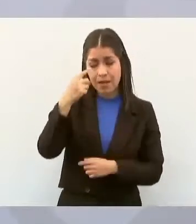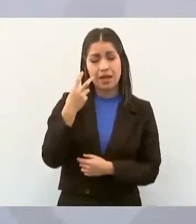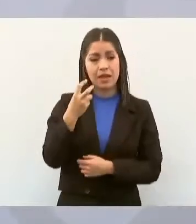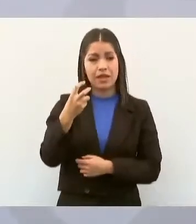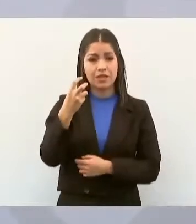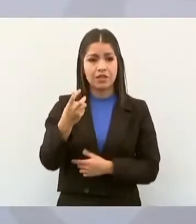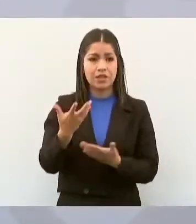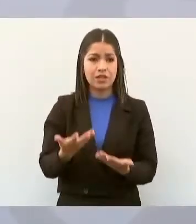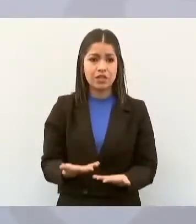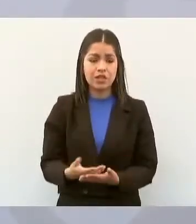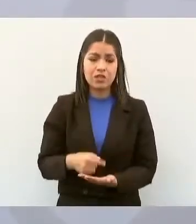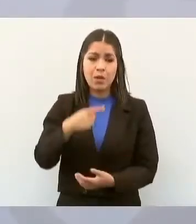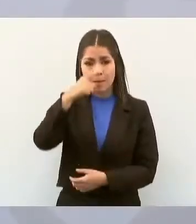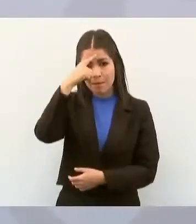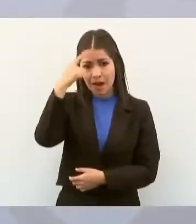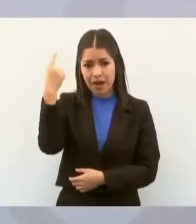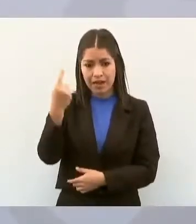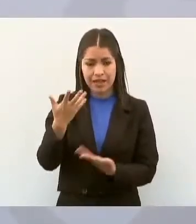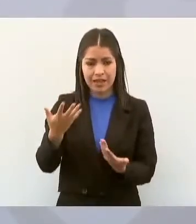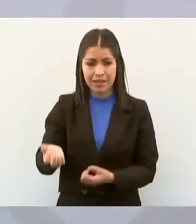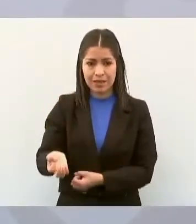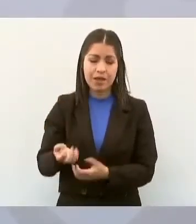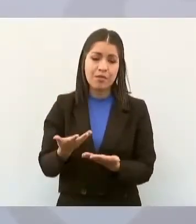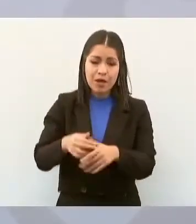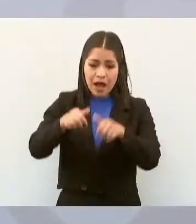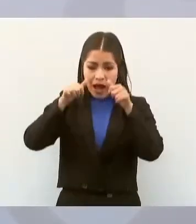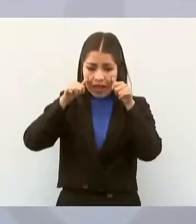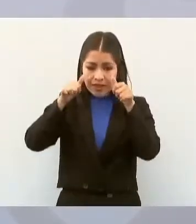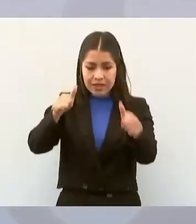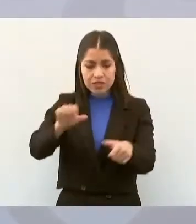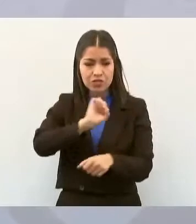realidad tener medicina de primer mundo.